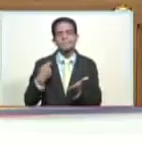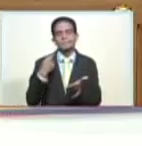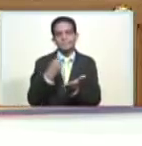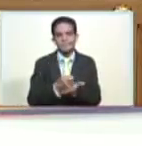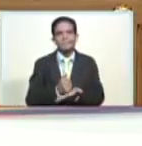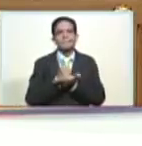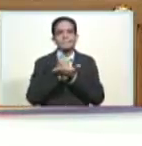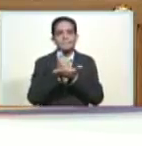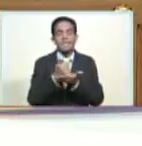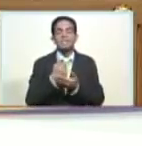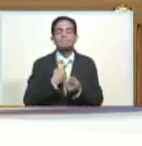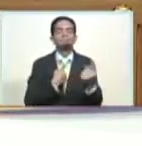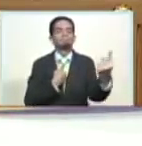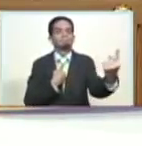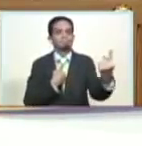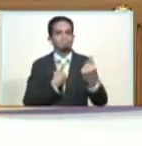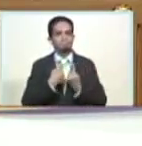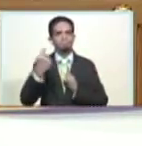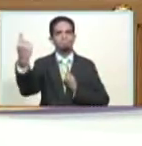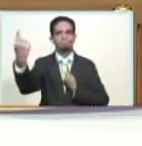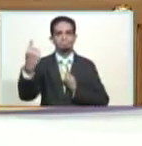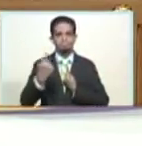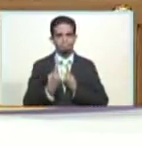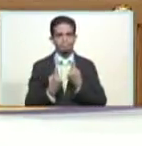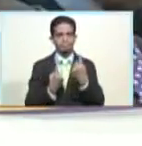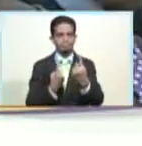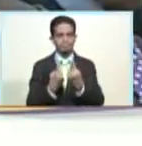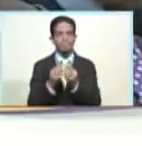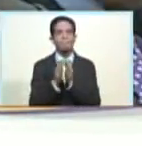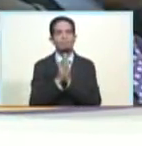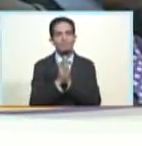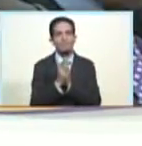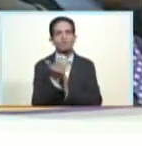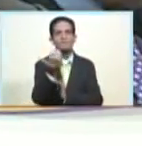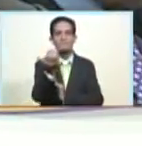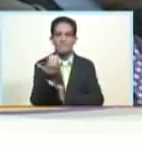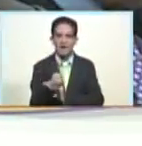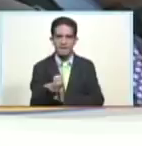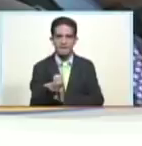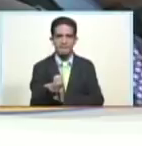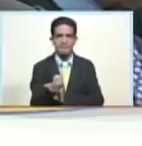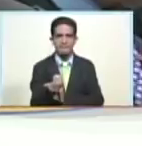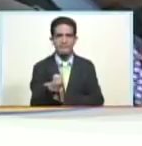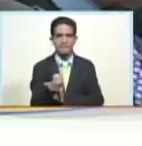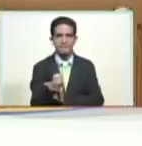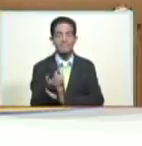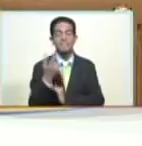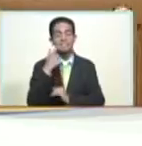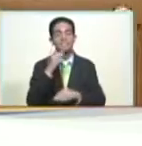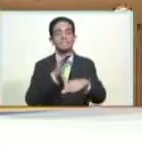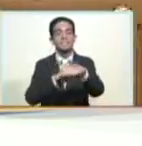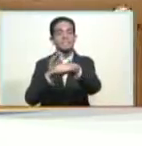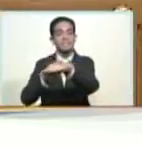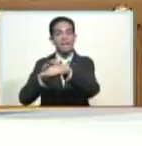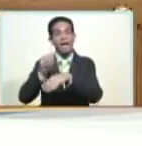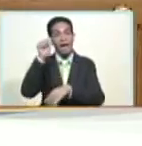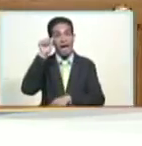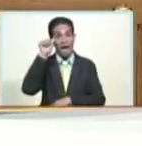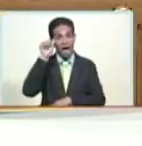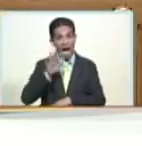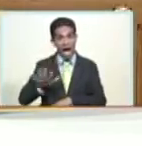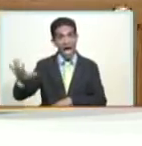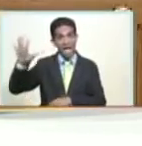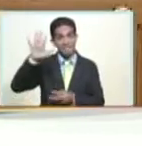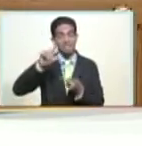por uno de los presidentes o de los directivos de las empresas europeas que vengan. Y así lo digo para las empresas de Asia,